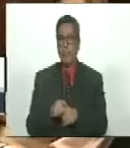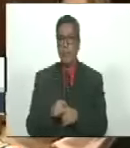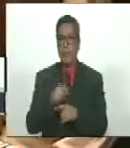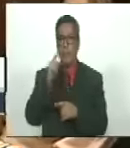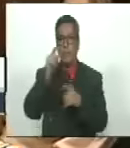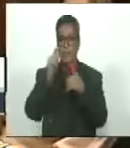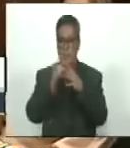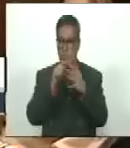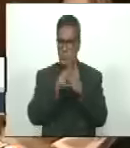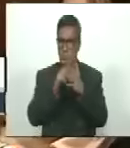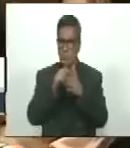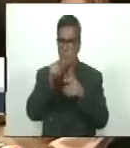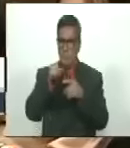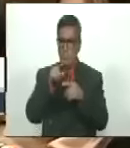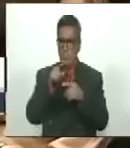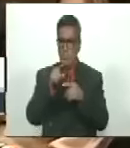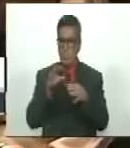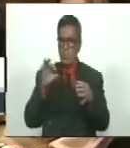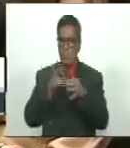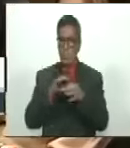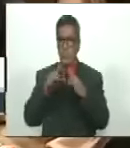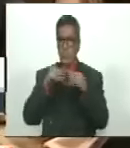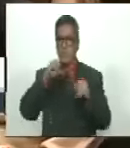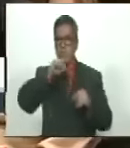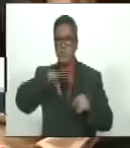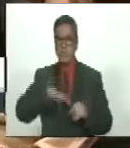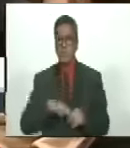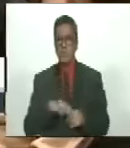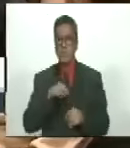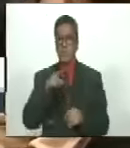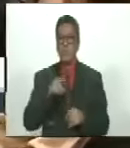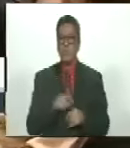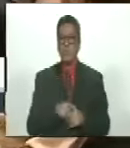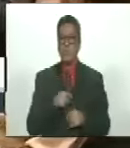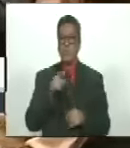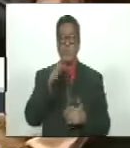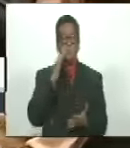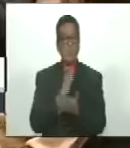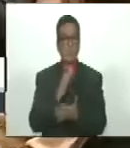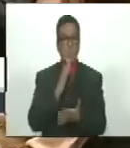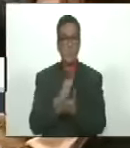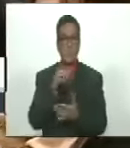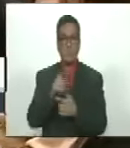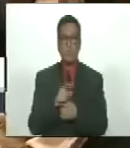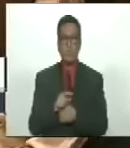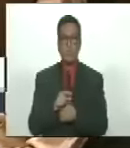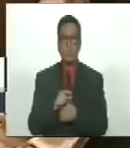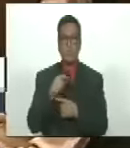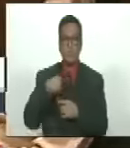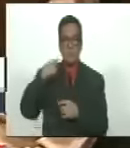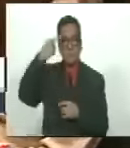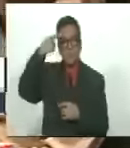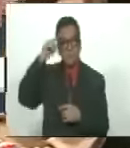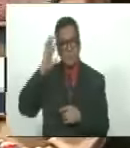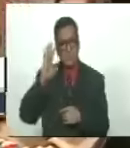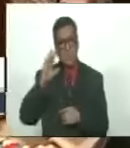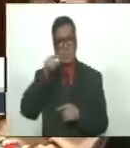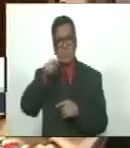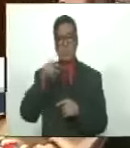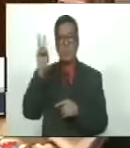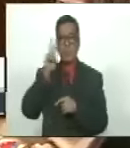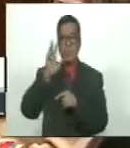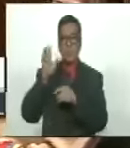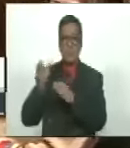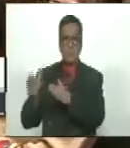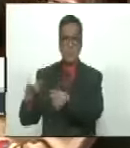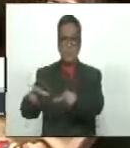Un punto en relación a lo histórico es que siempre las pretensiones sobre